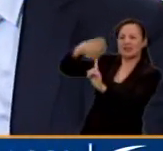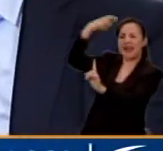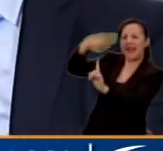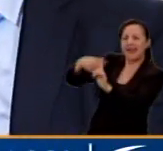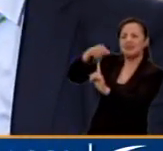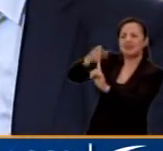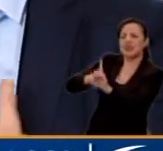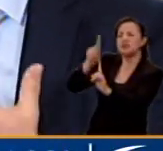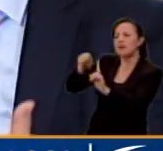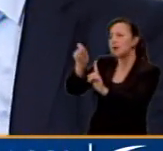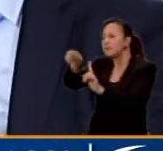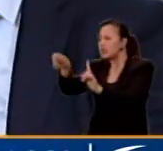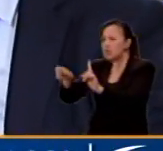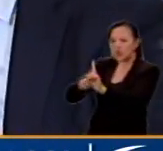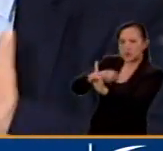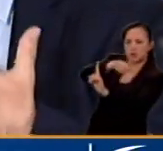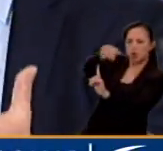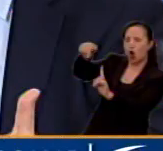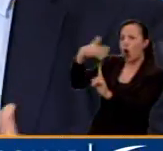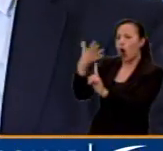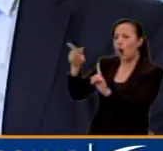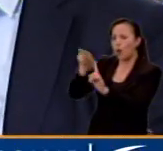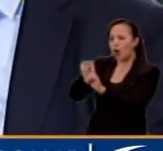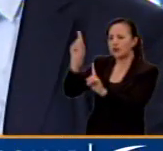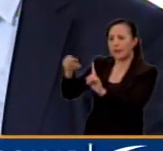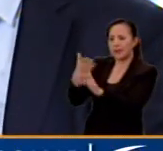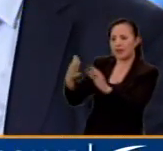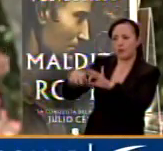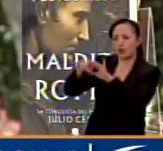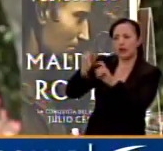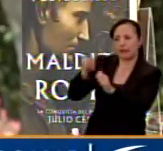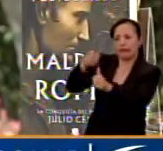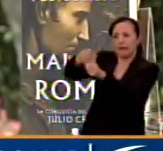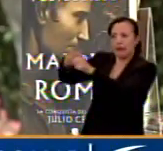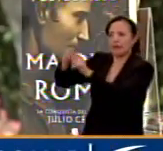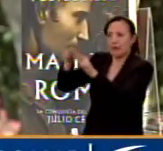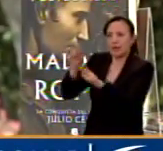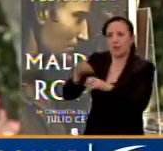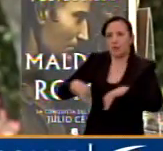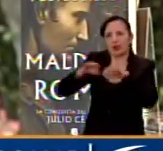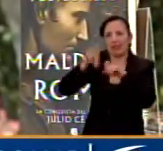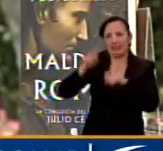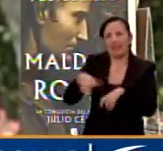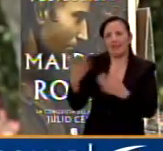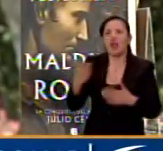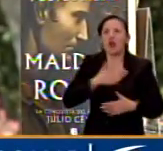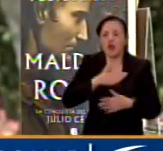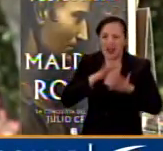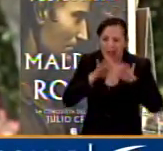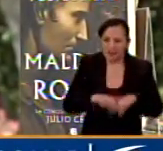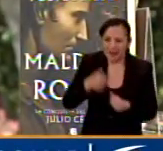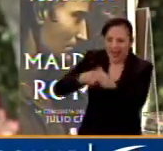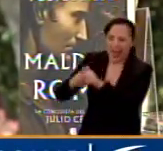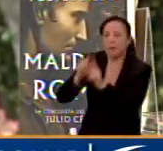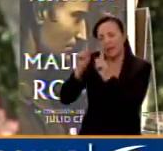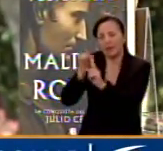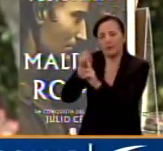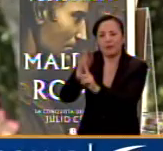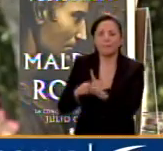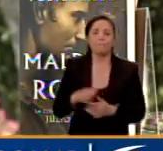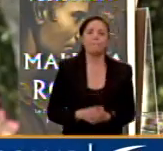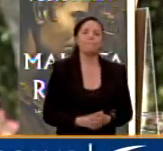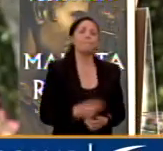personajes que cada uno de los cuales también merecería novelas enteras. En Roma soy yo, nos presentaste a